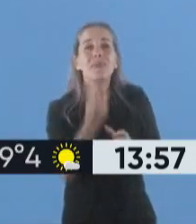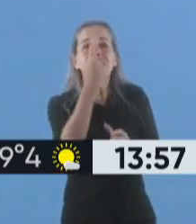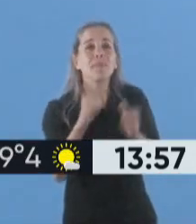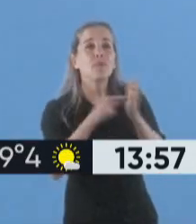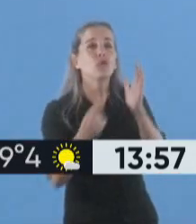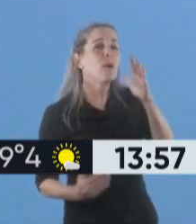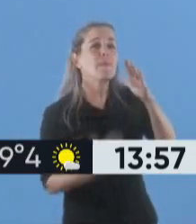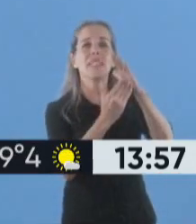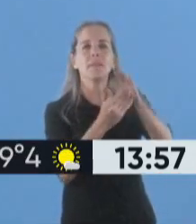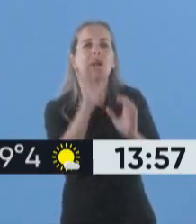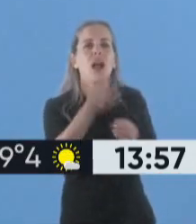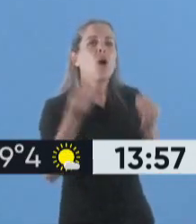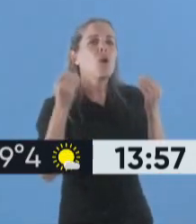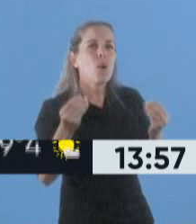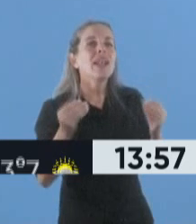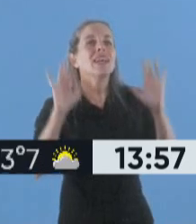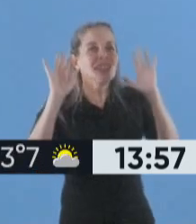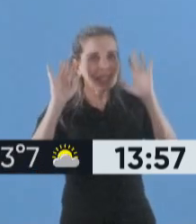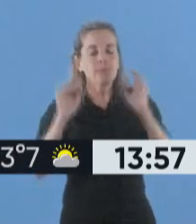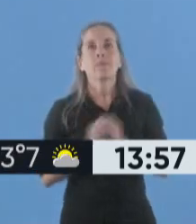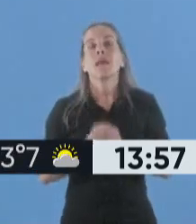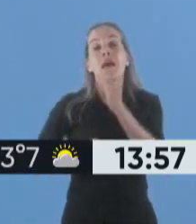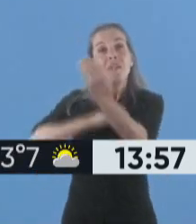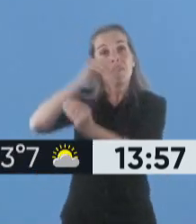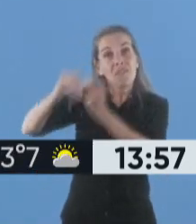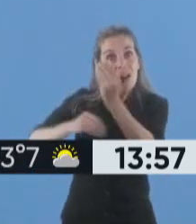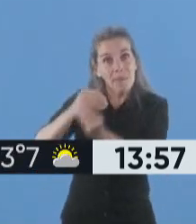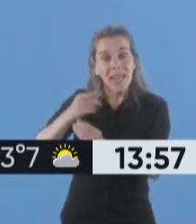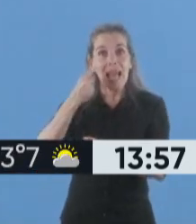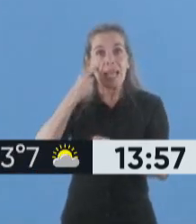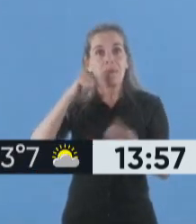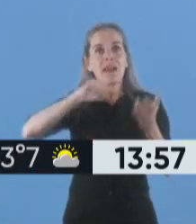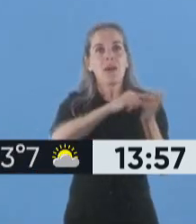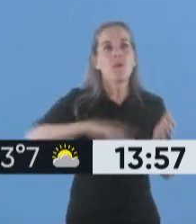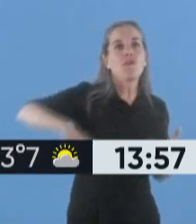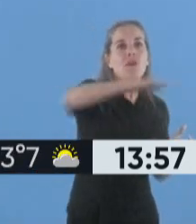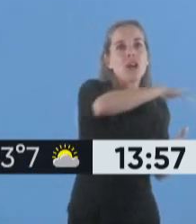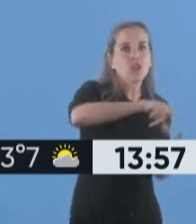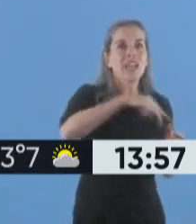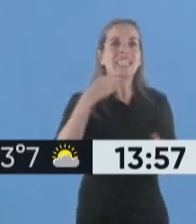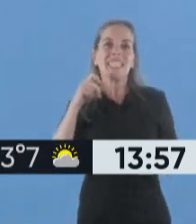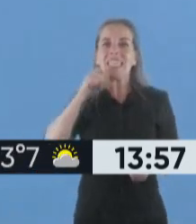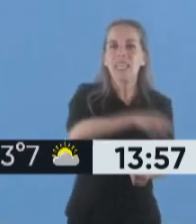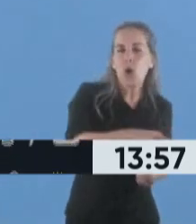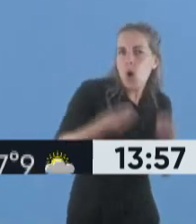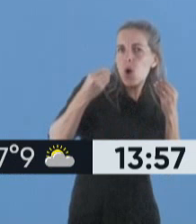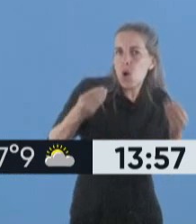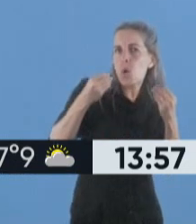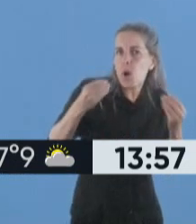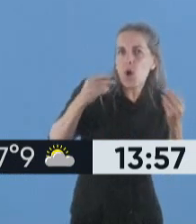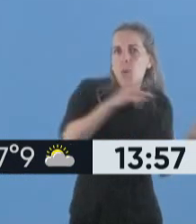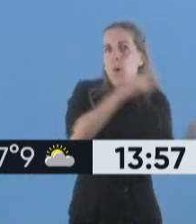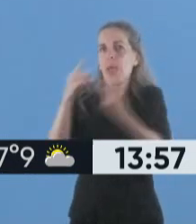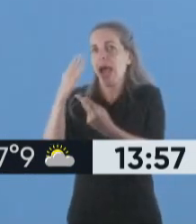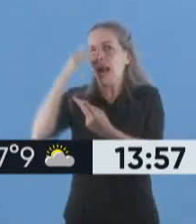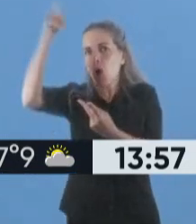principal? Que los hijos de los criollos que viven en Buenos Aires no puede ser que tengan que viajar a Córdoba,